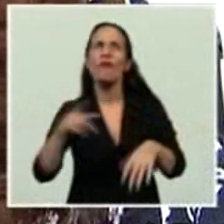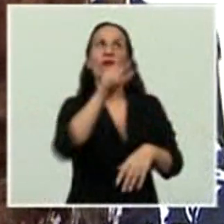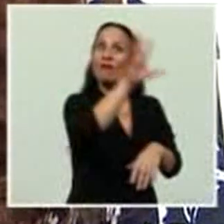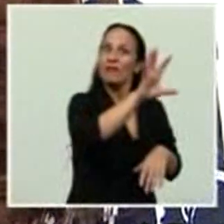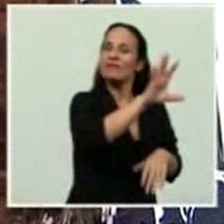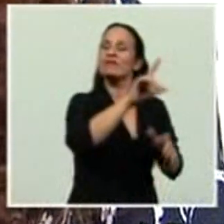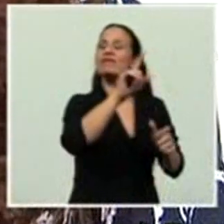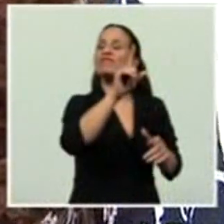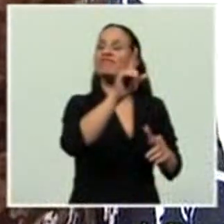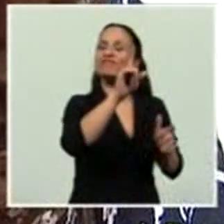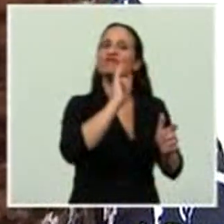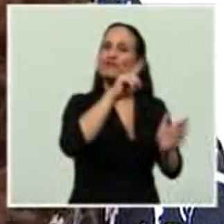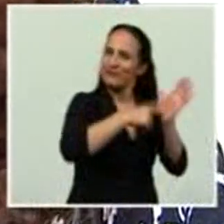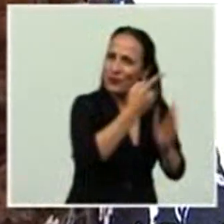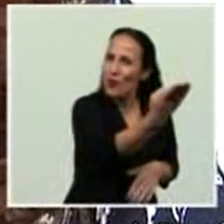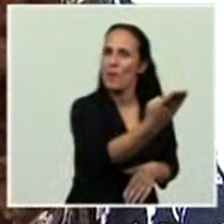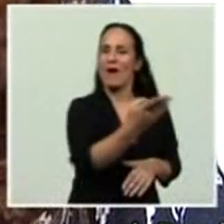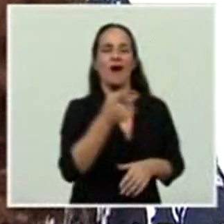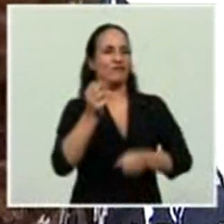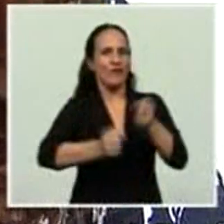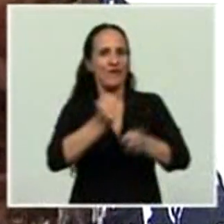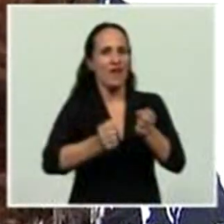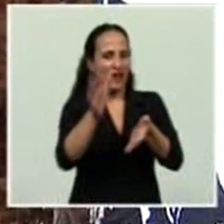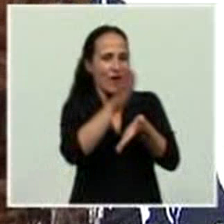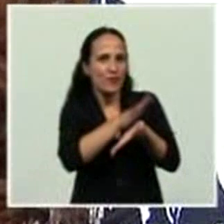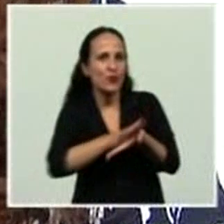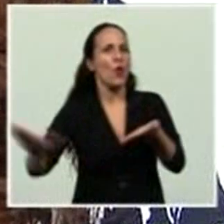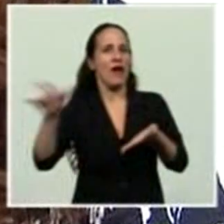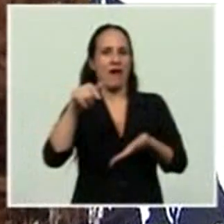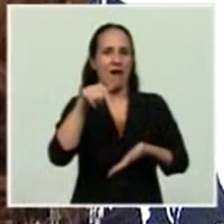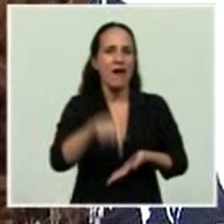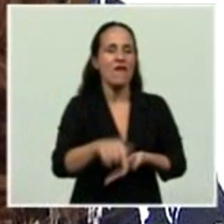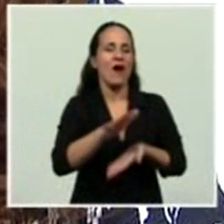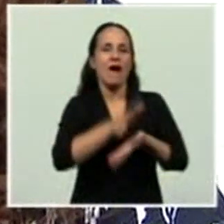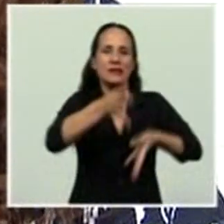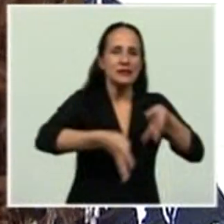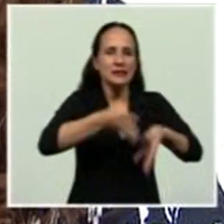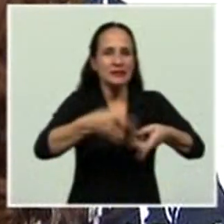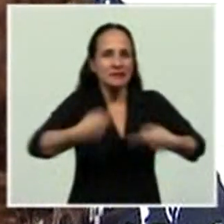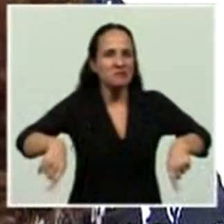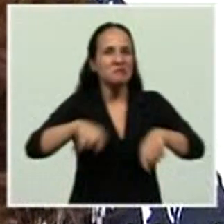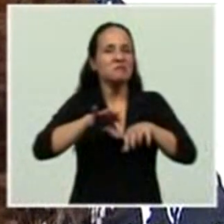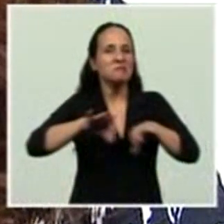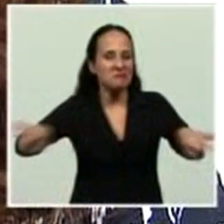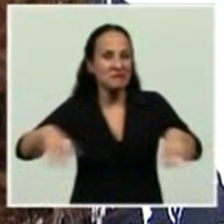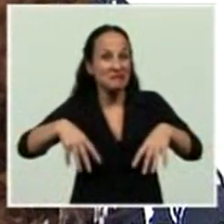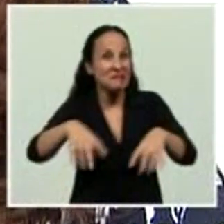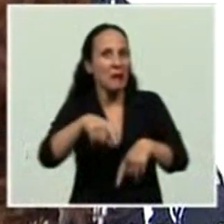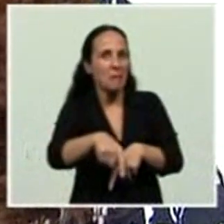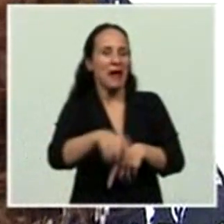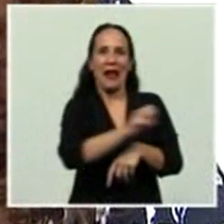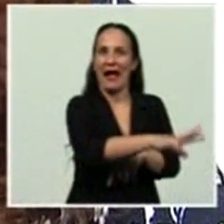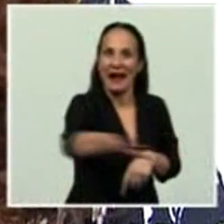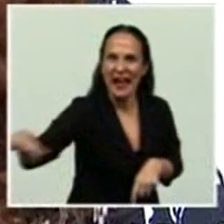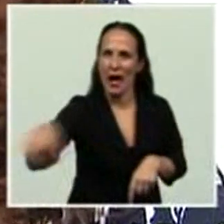del tucumán con una fábrica nueva en materia de maquinaria de metal mecánica para el